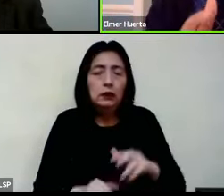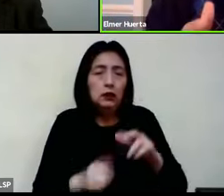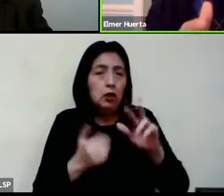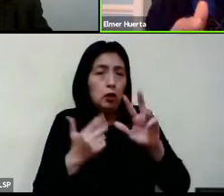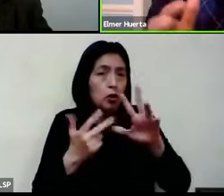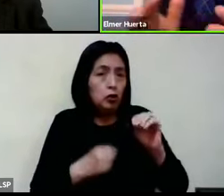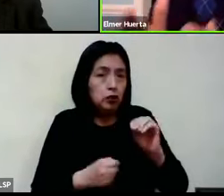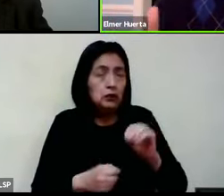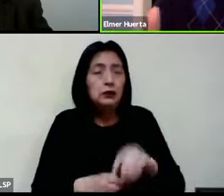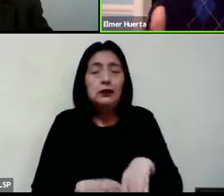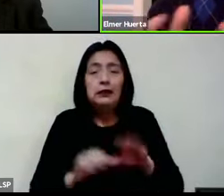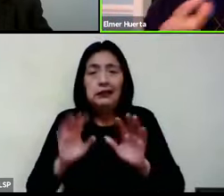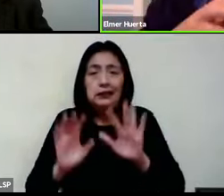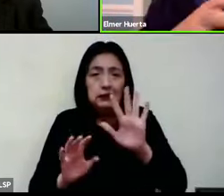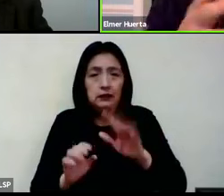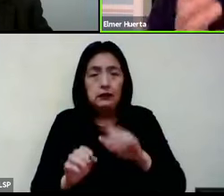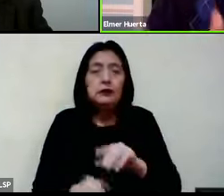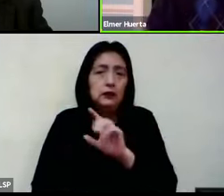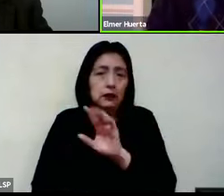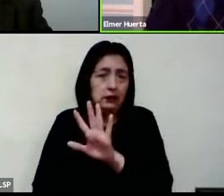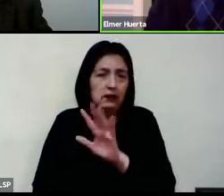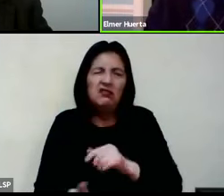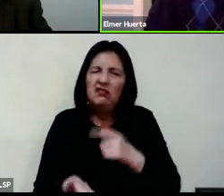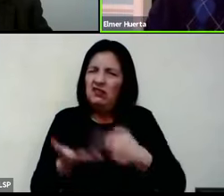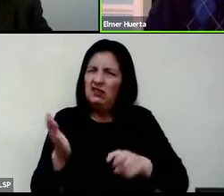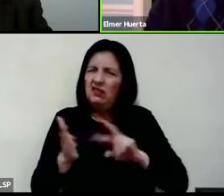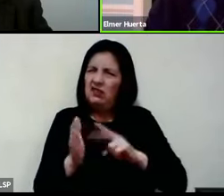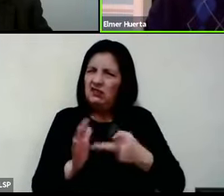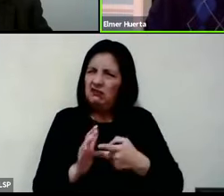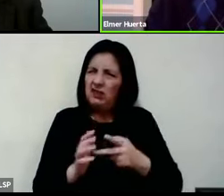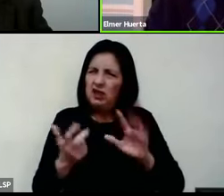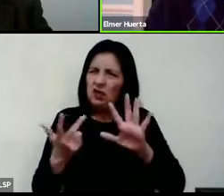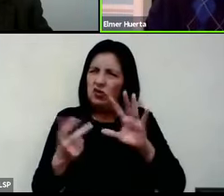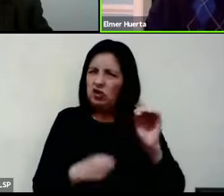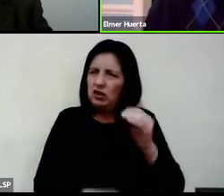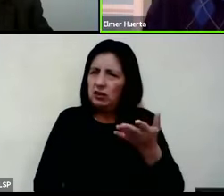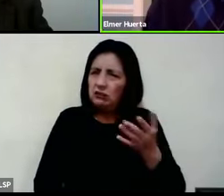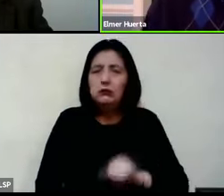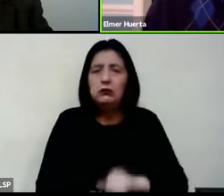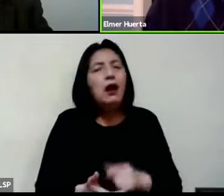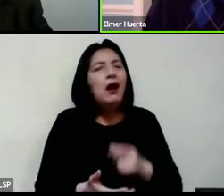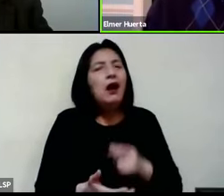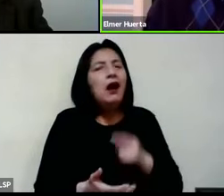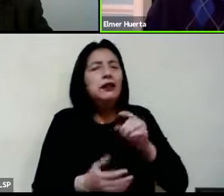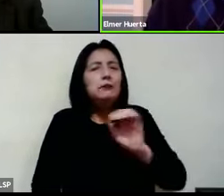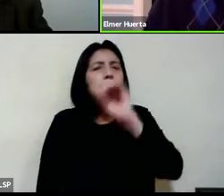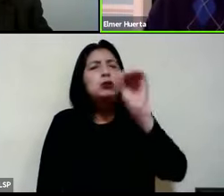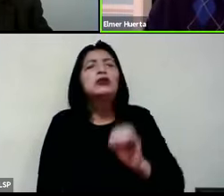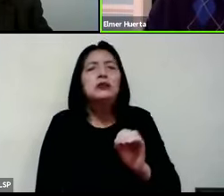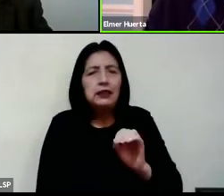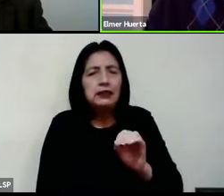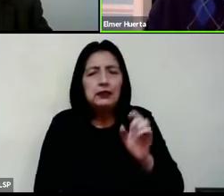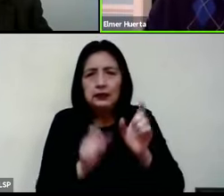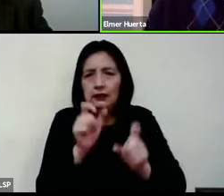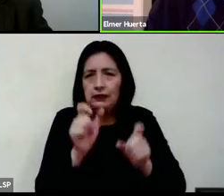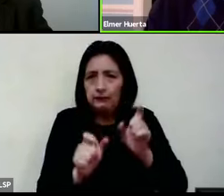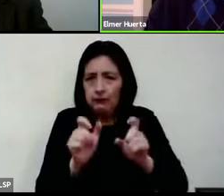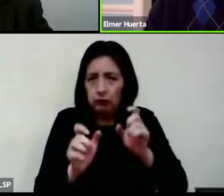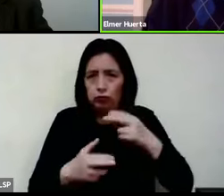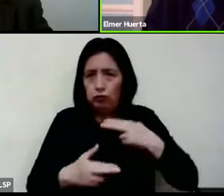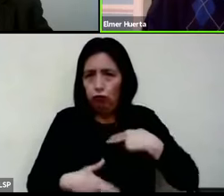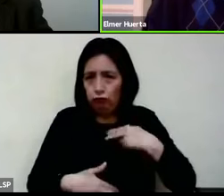80, 15, 5. ¿Qué cosa es 80? 80 es el porcentaje de personas, de seres